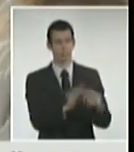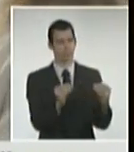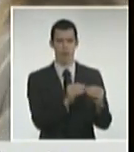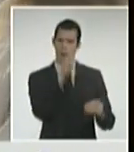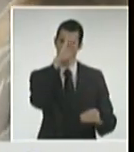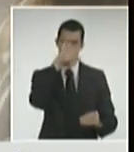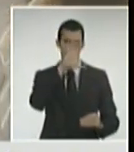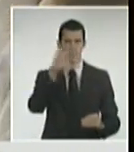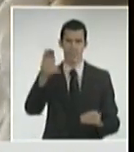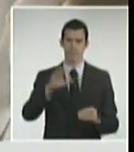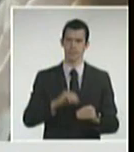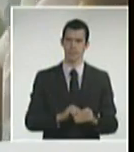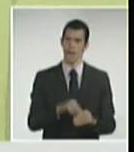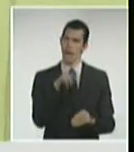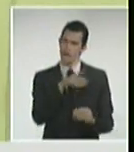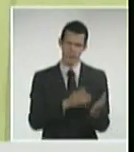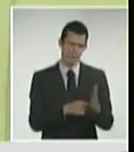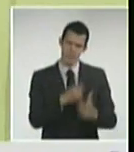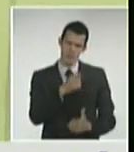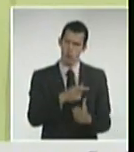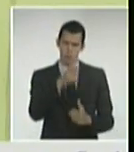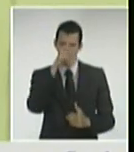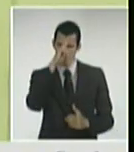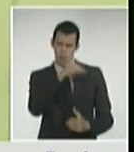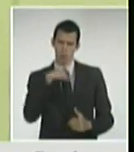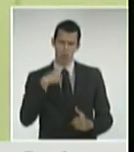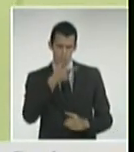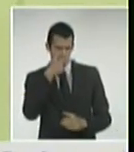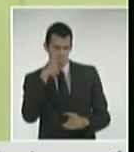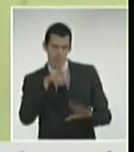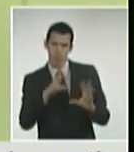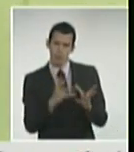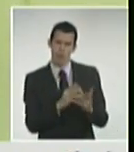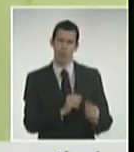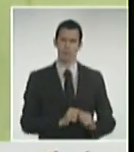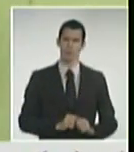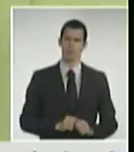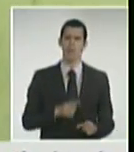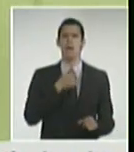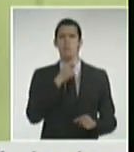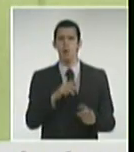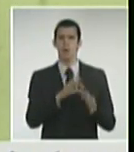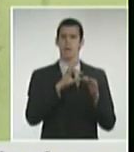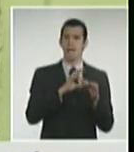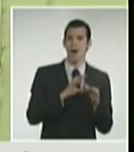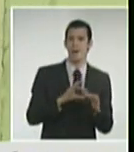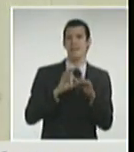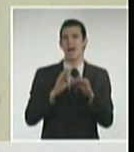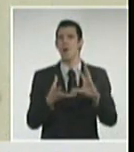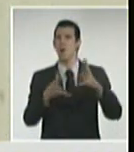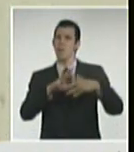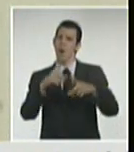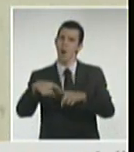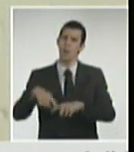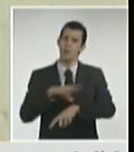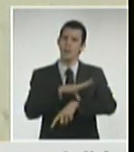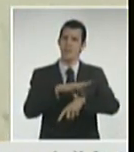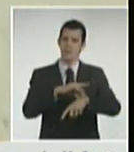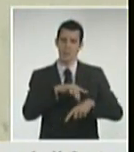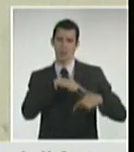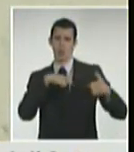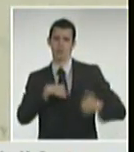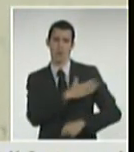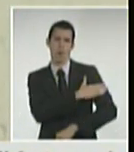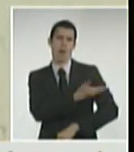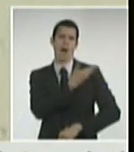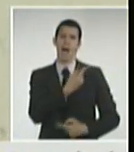especializado, sobre todo los diagnosticados de grave o crítico. Todo el protocolo en Bayamo comienza entonces en la atención primaria,